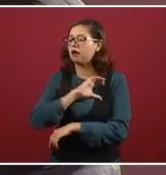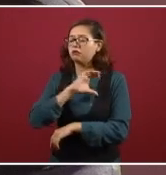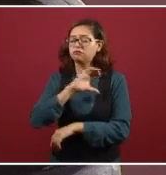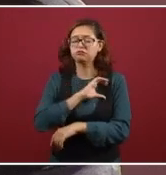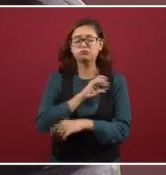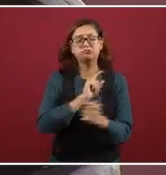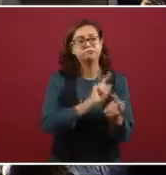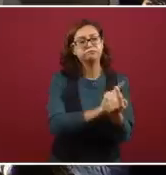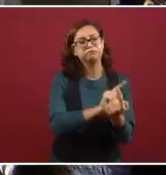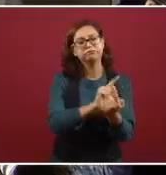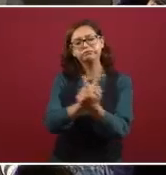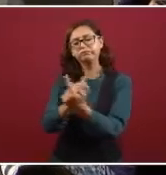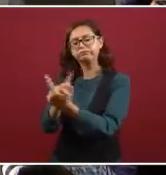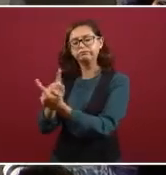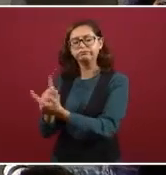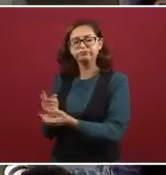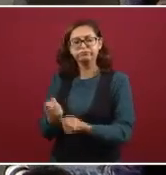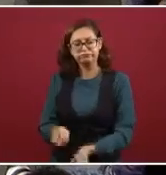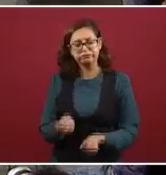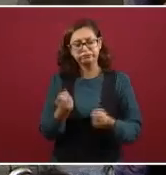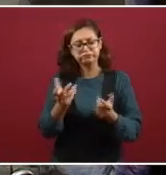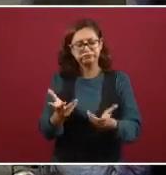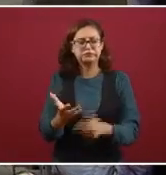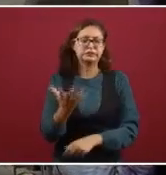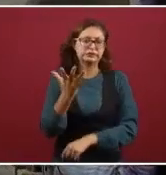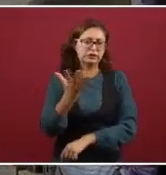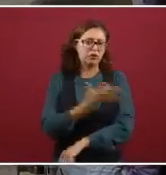familias que tuvieron fallecidos.